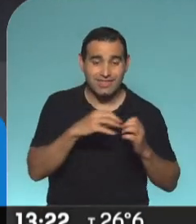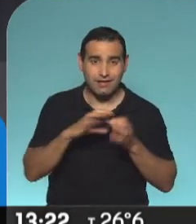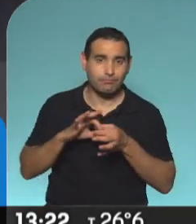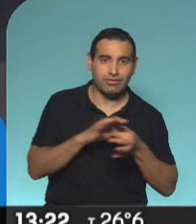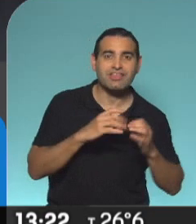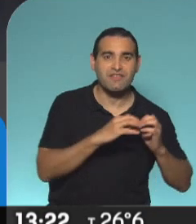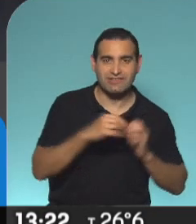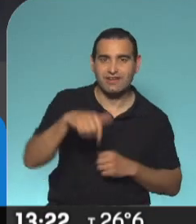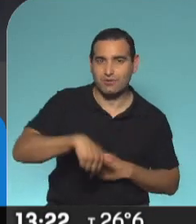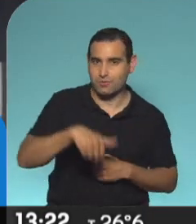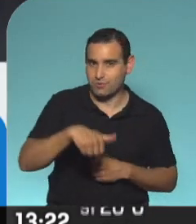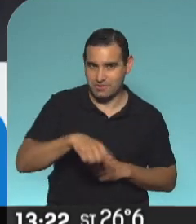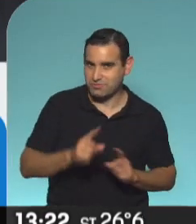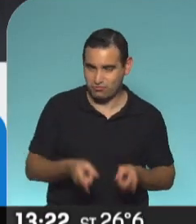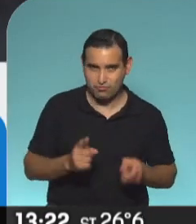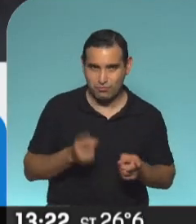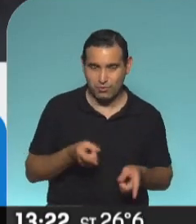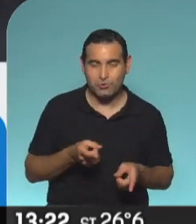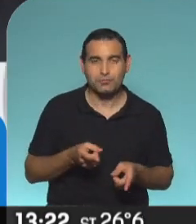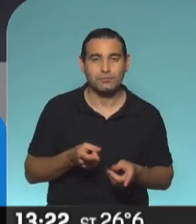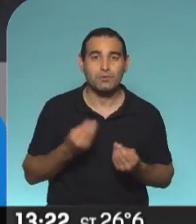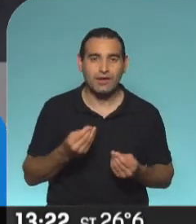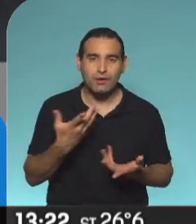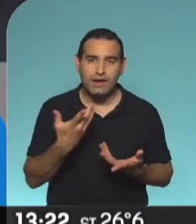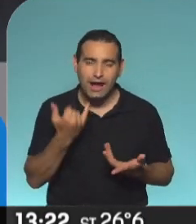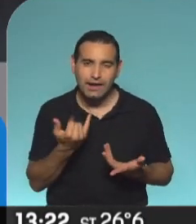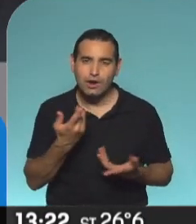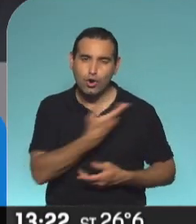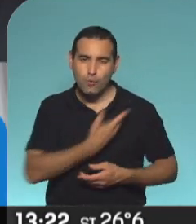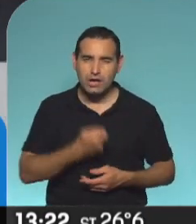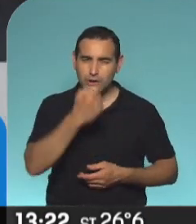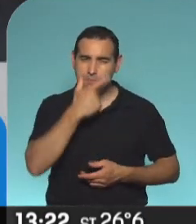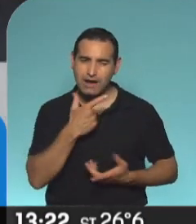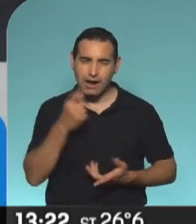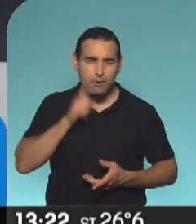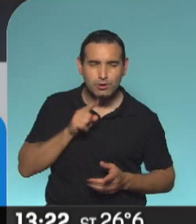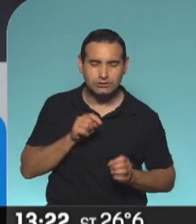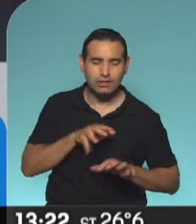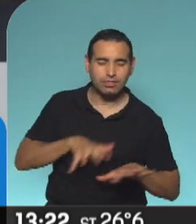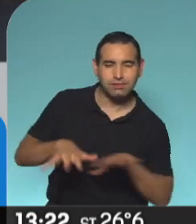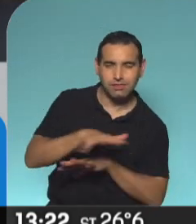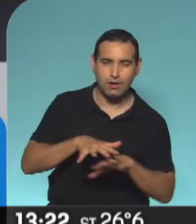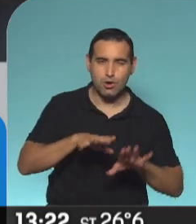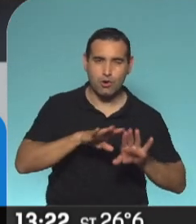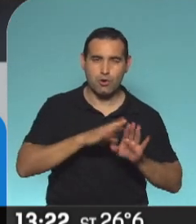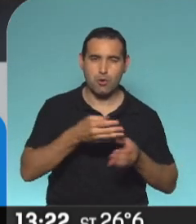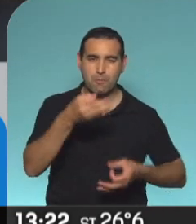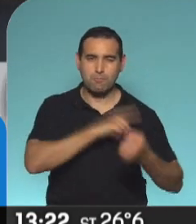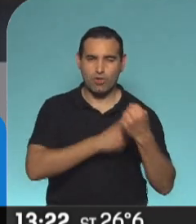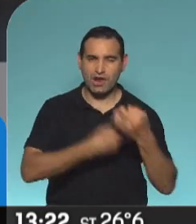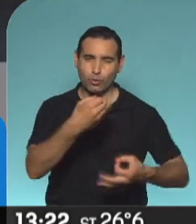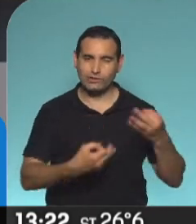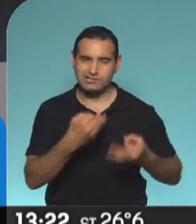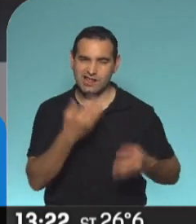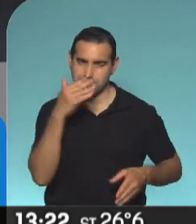las discusiones que estamos teniendo en estos días, vinculado a la manipulación que el gobierno de Mauricio Macri hizo sobre el Poder Judicial.